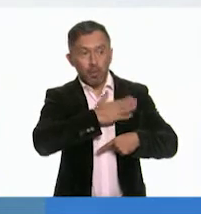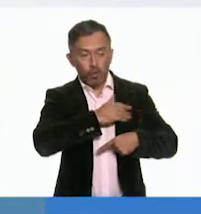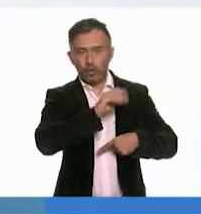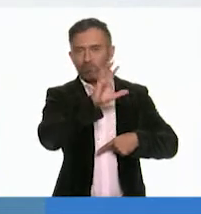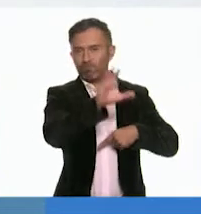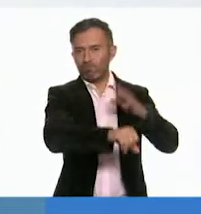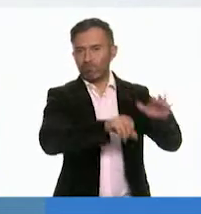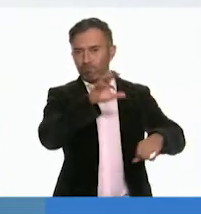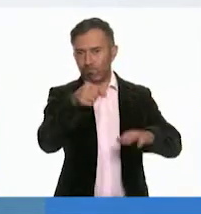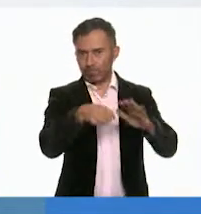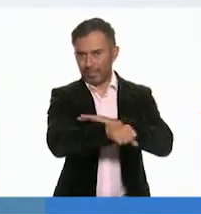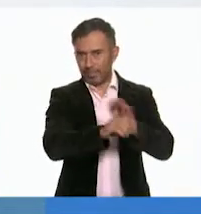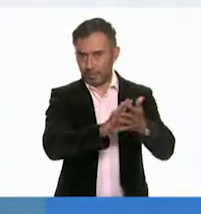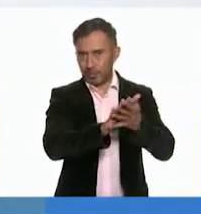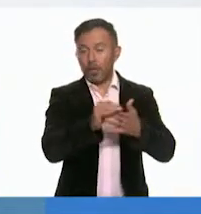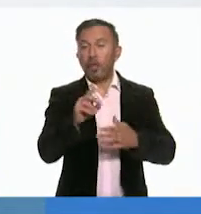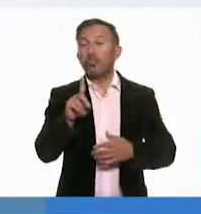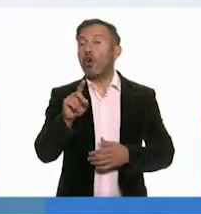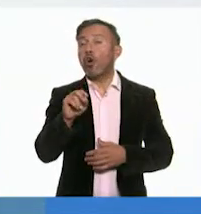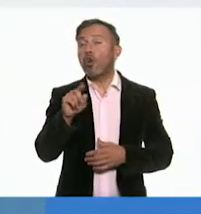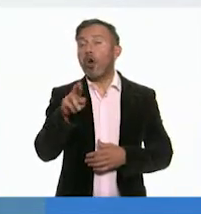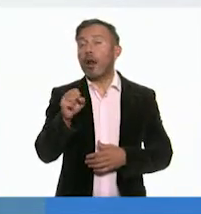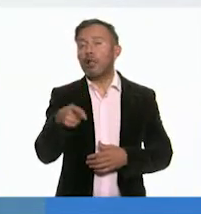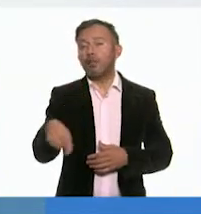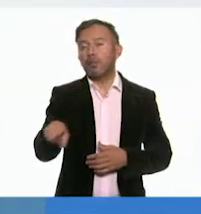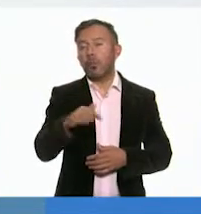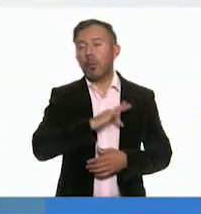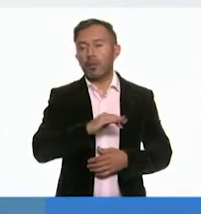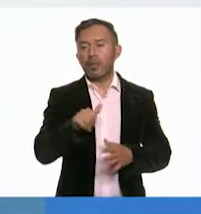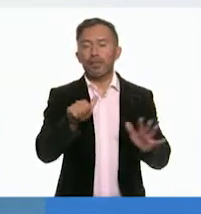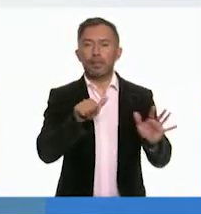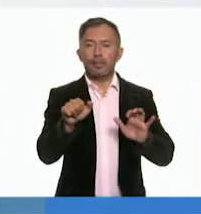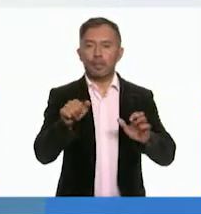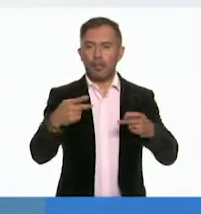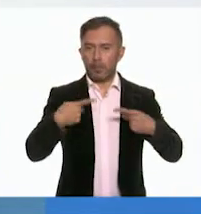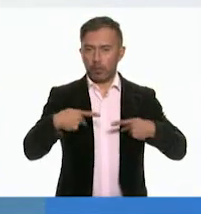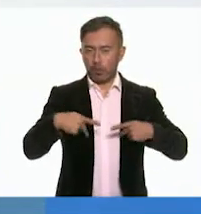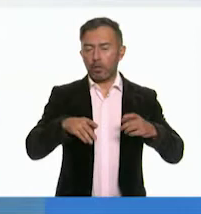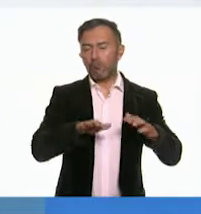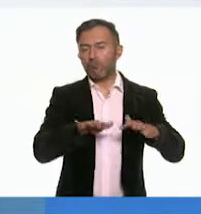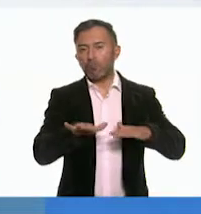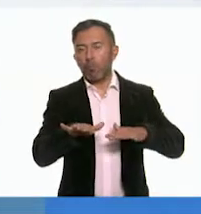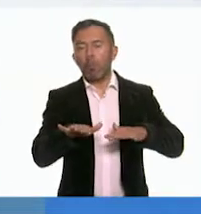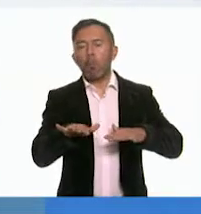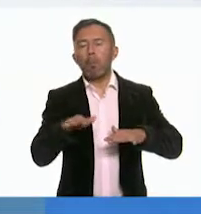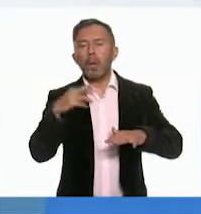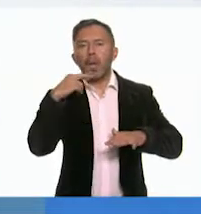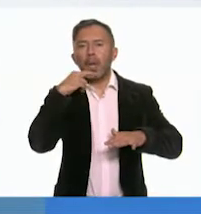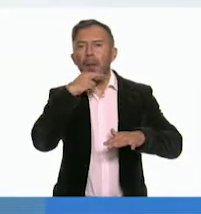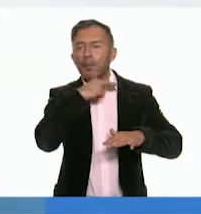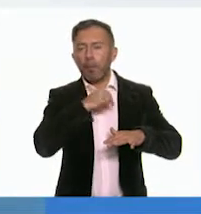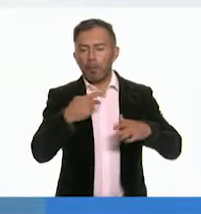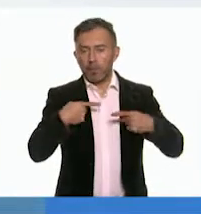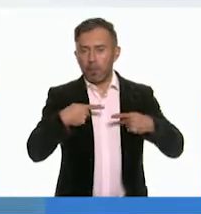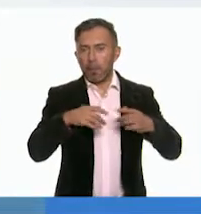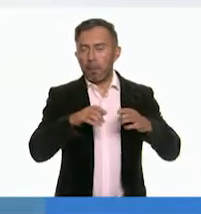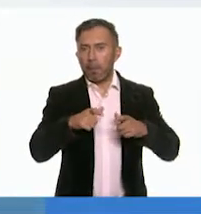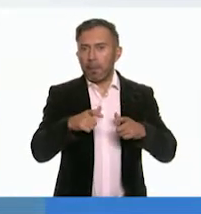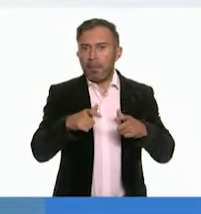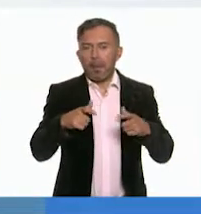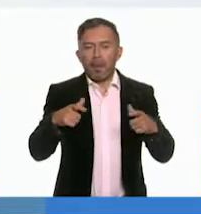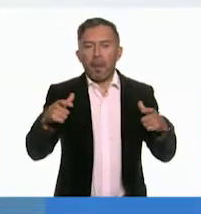Dolores aproximadamente 600 personas. Y en muy poquito tiempo, las tropas crecieron y se convirtieron en